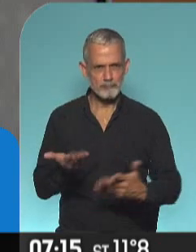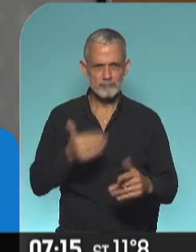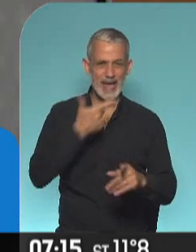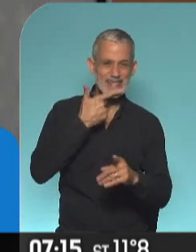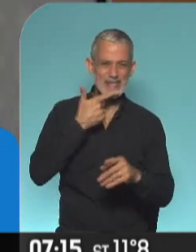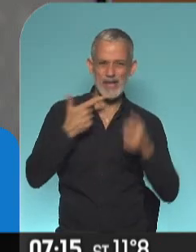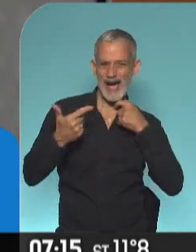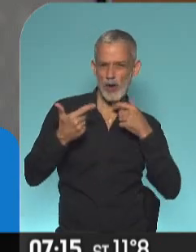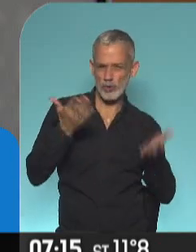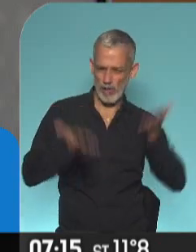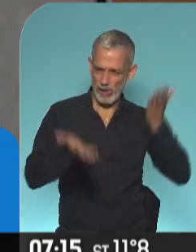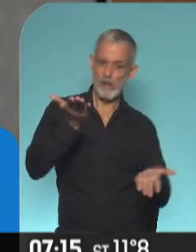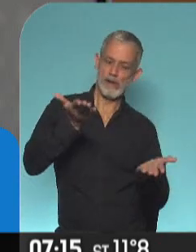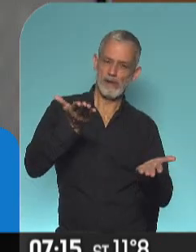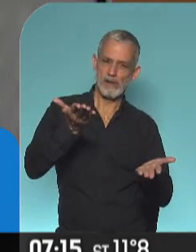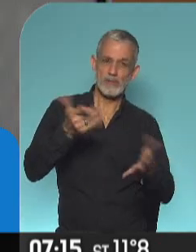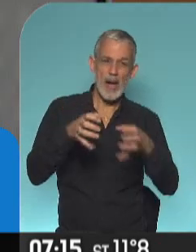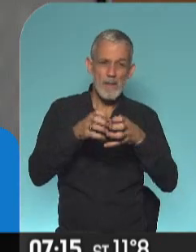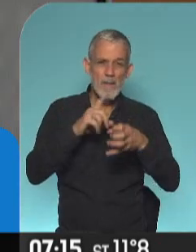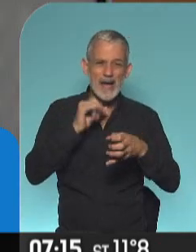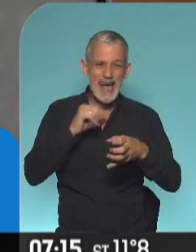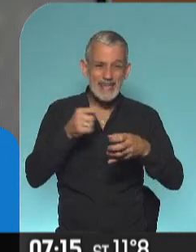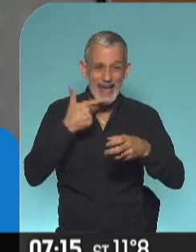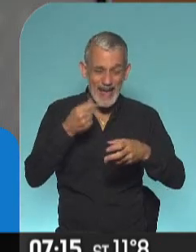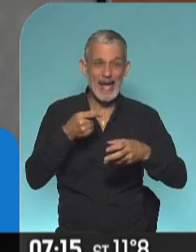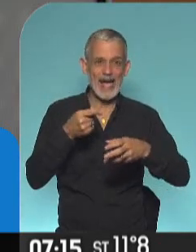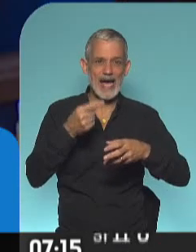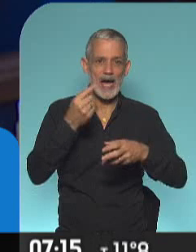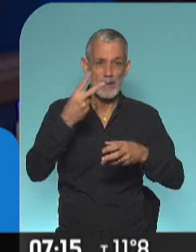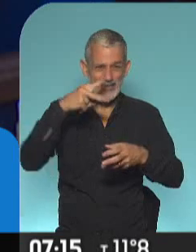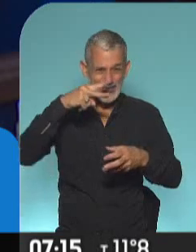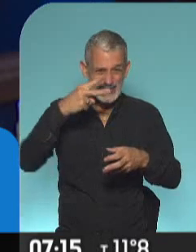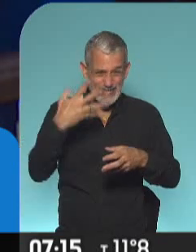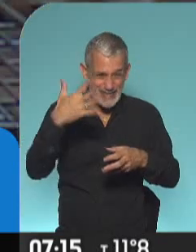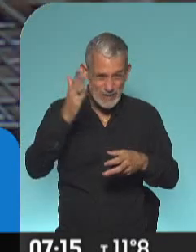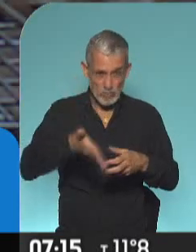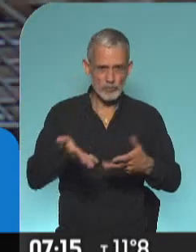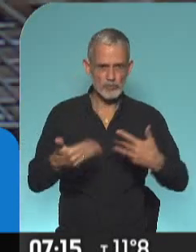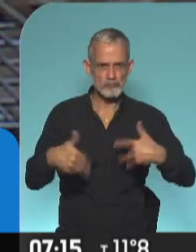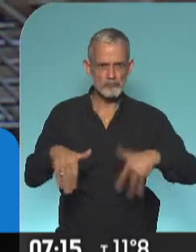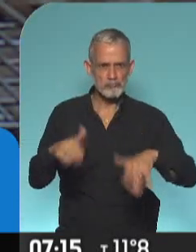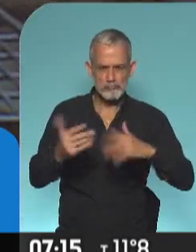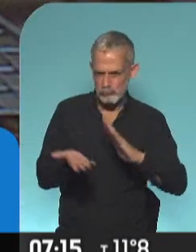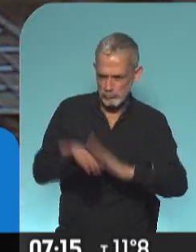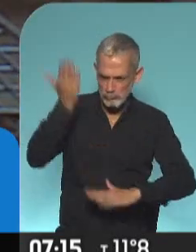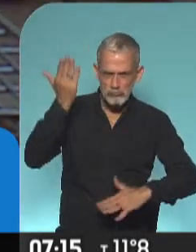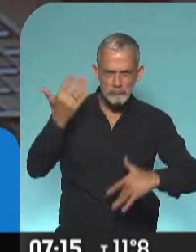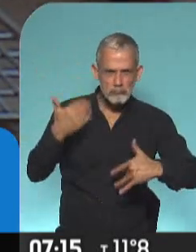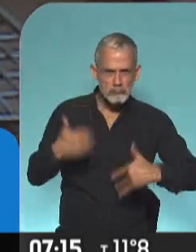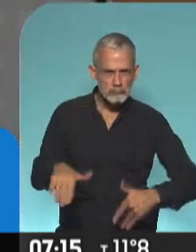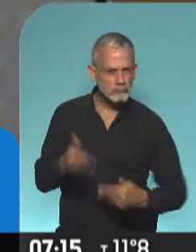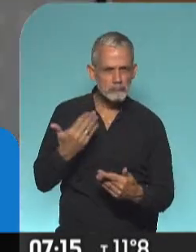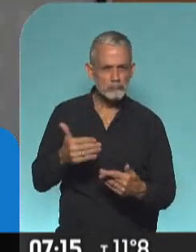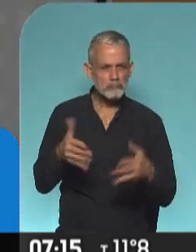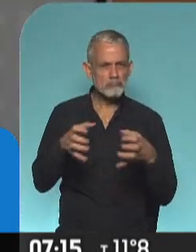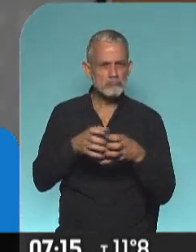septiembre contra el mes anterior, la batata 25%. Nos acordábamos lo que nos dijiste vos la semana pasada, ¿no? Incrementos realmente muy pero muy altos.